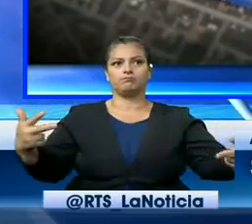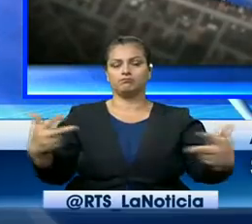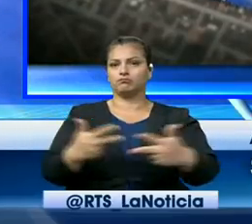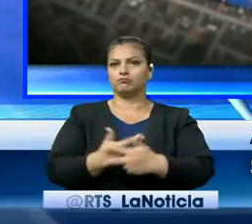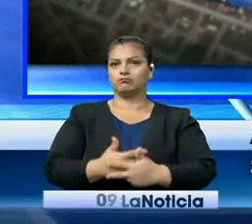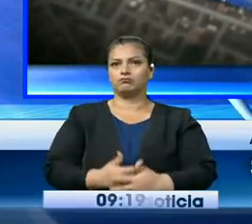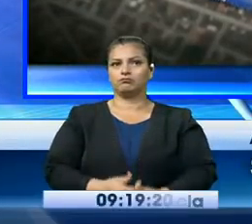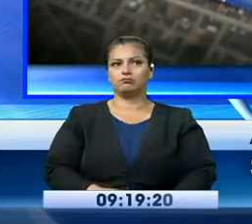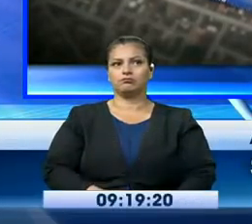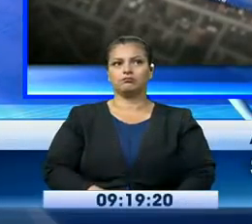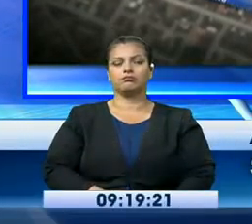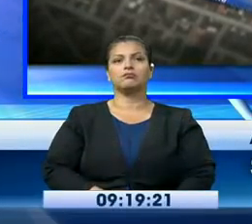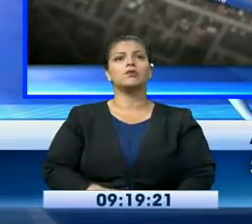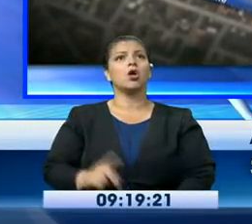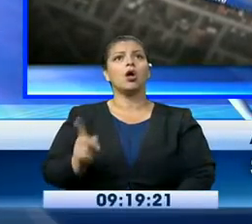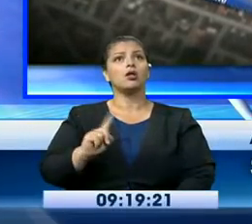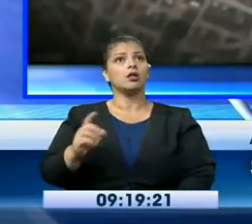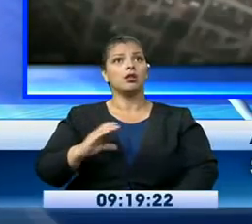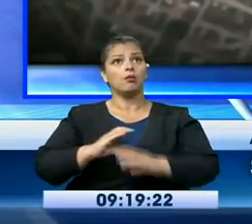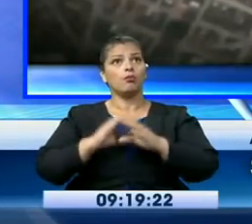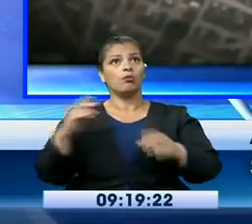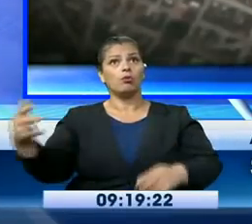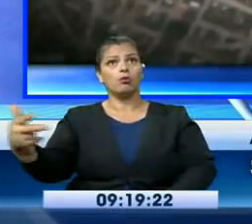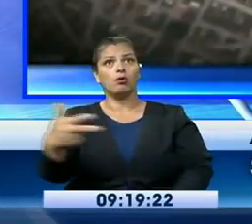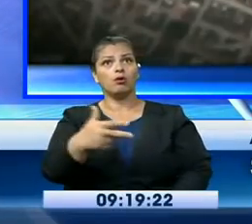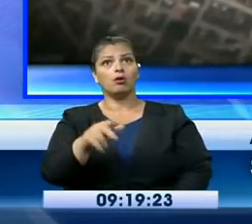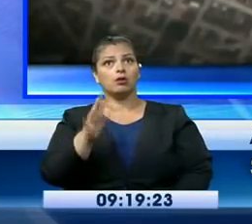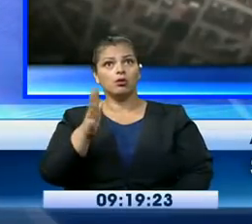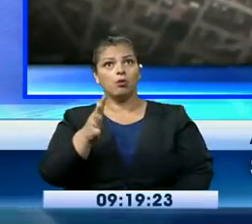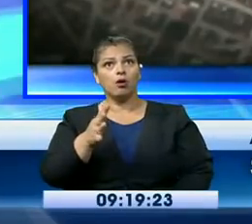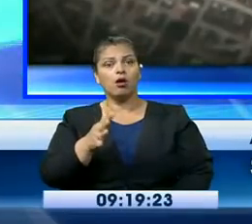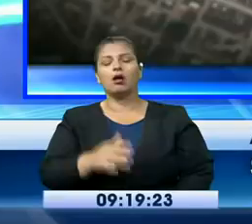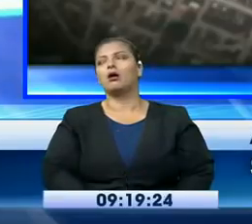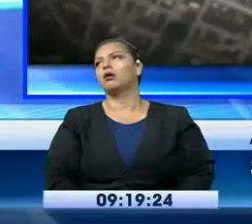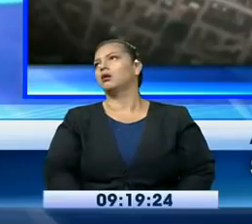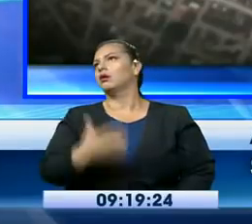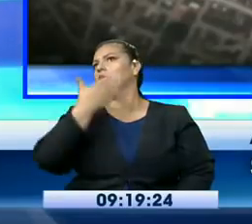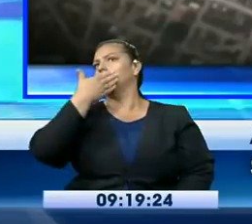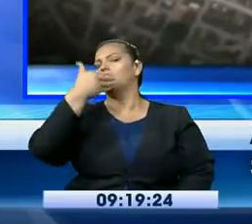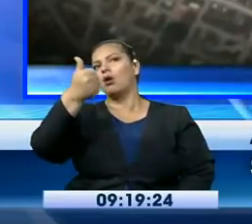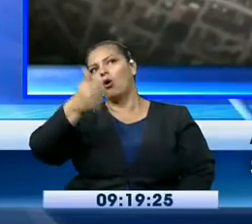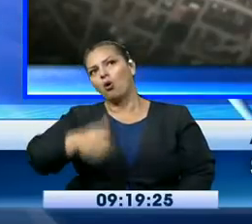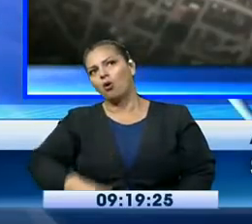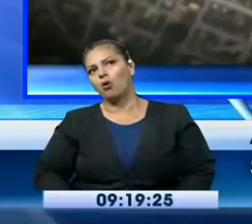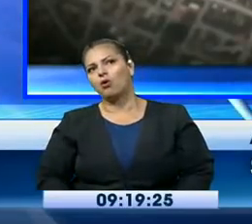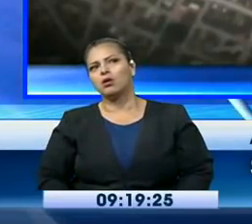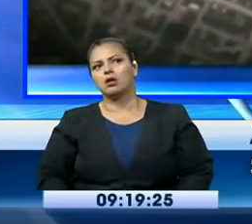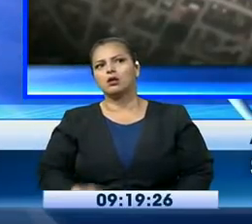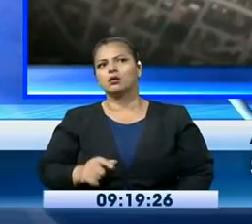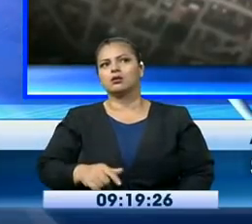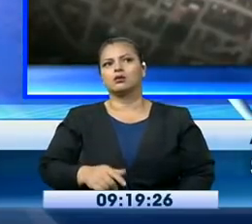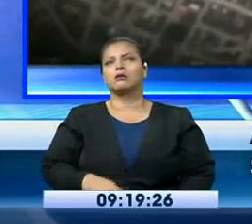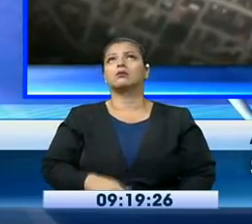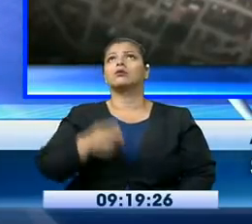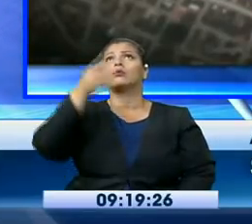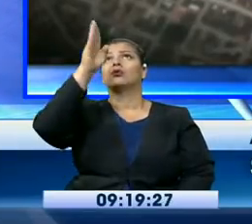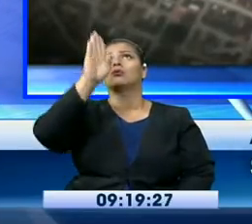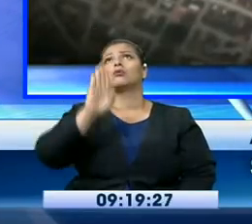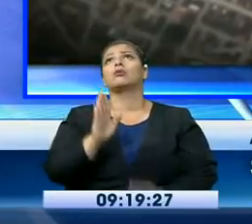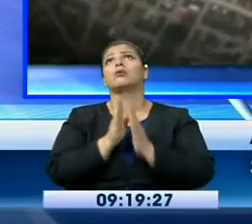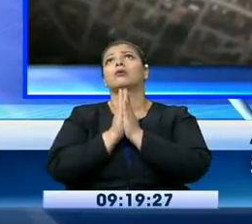mañana a la habana perfecto no los van a desviar y aquí dios escuchan y luego